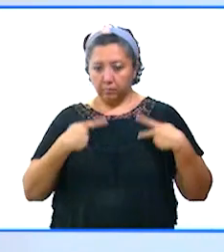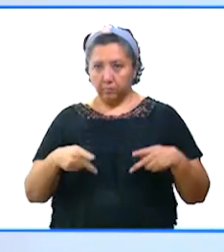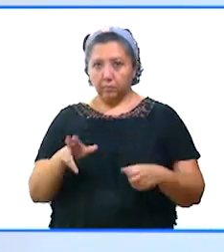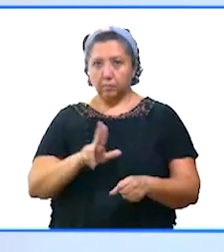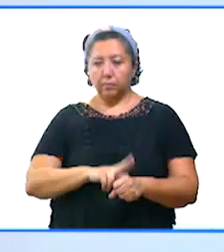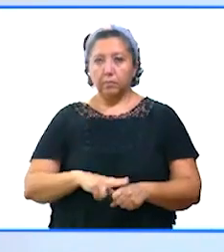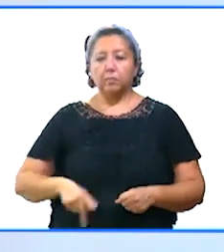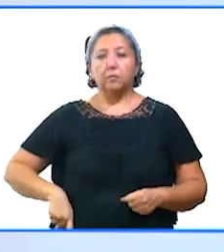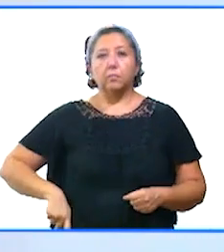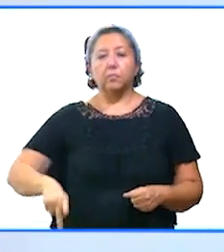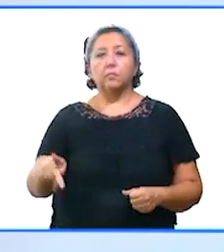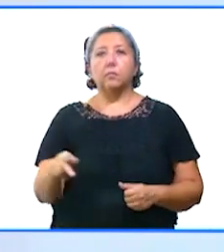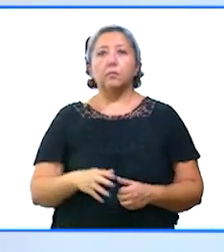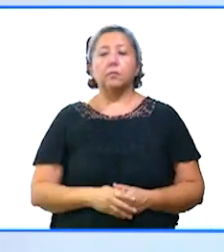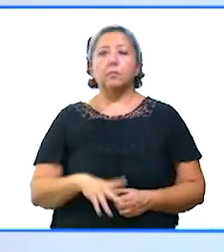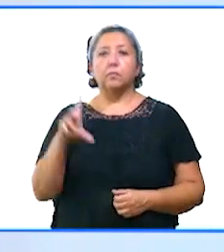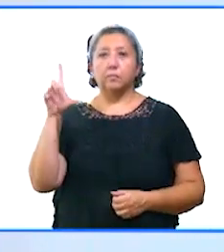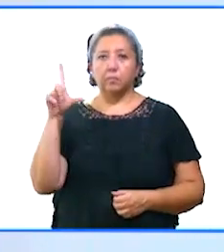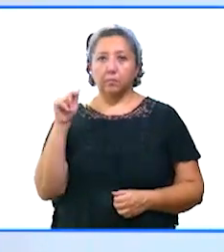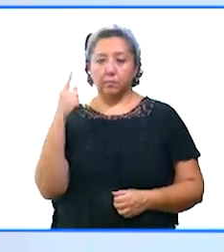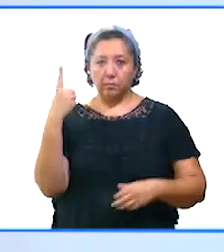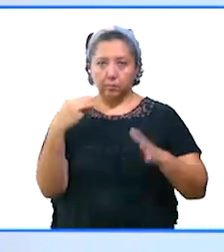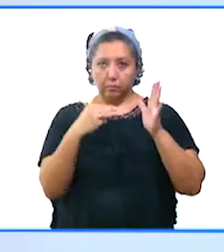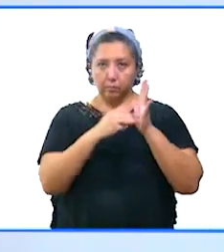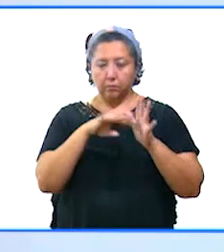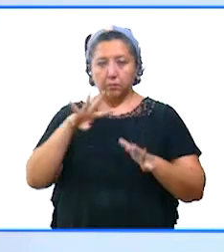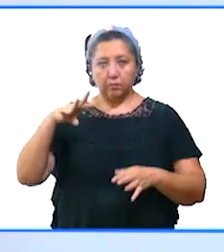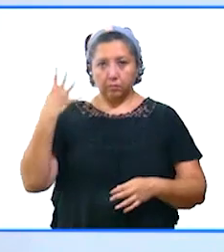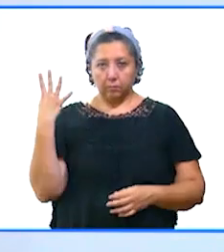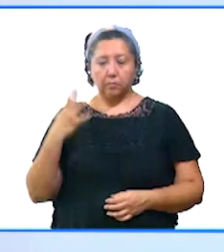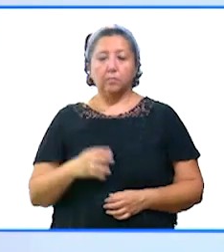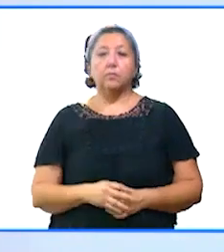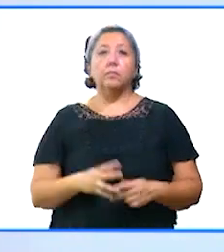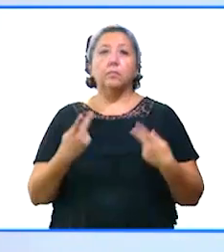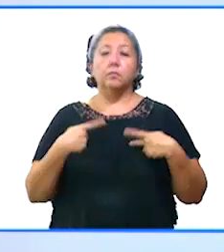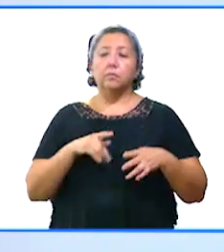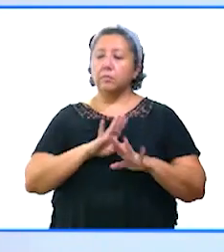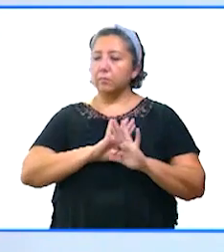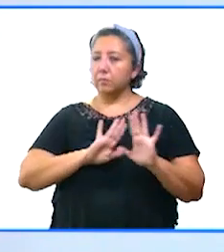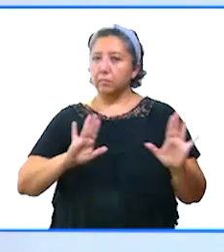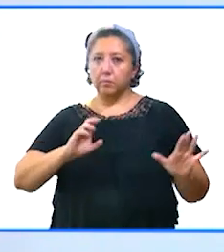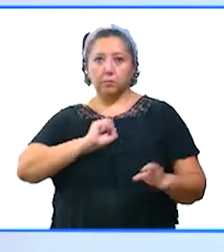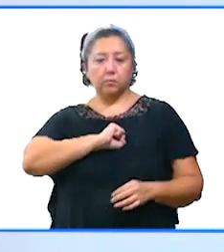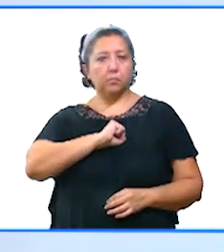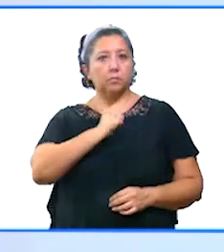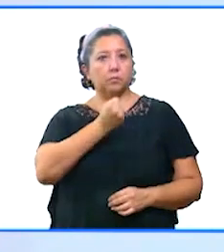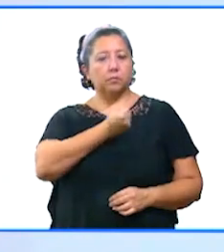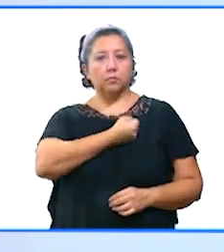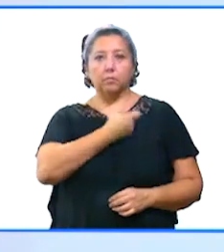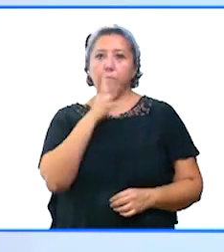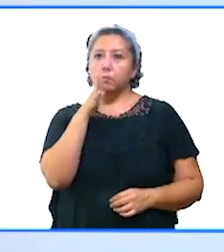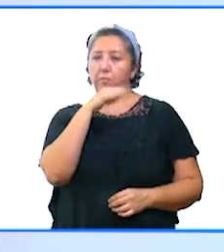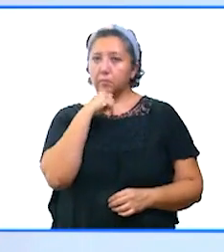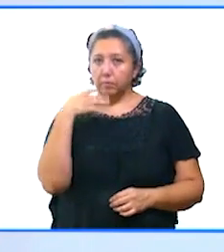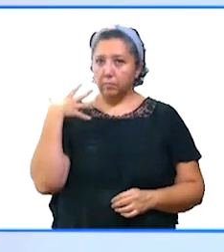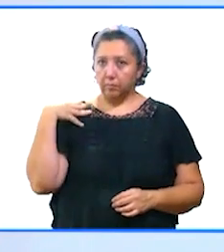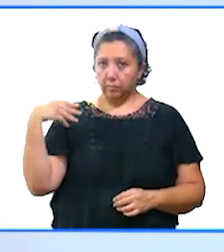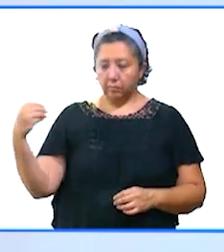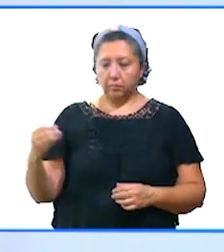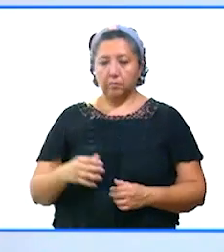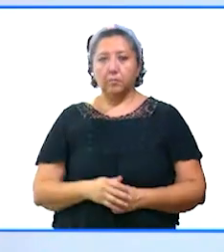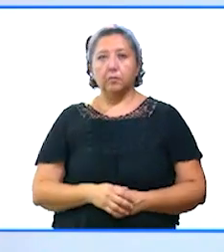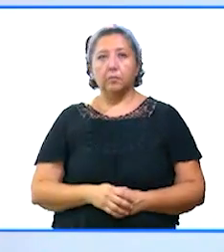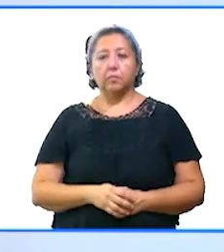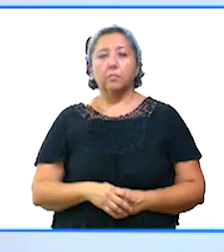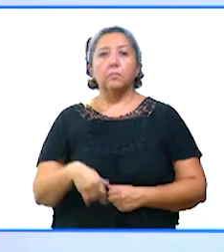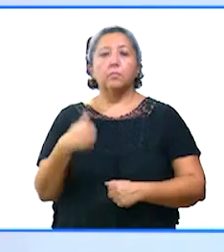en hospitales públicos. 71.014 pacientes ya se recuperaron, no presentan síntomas ni pueden